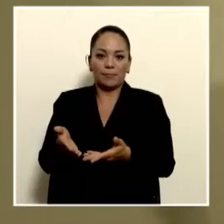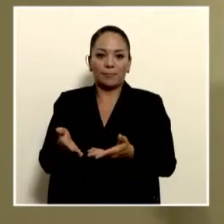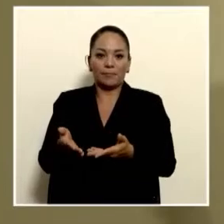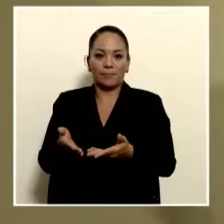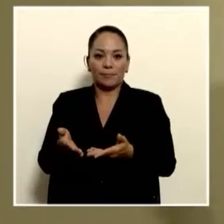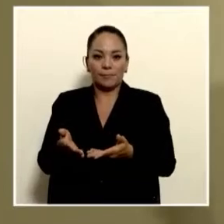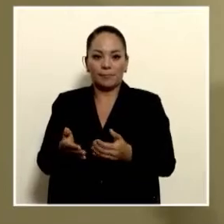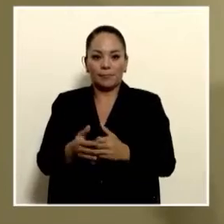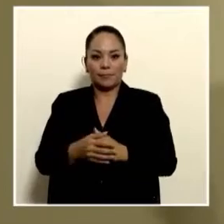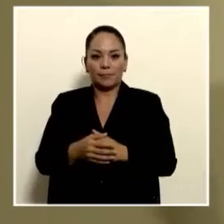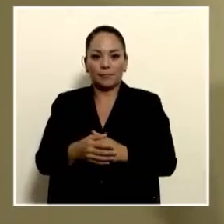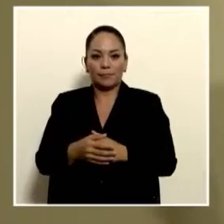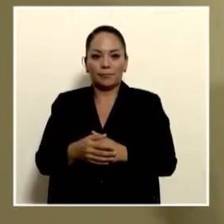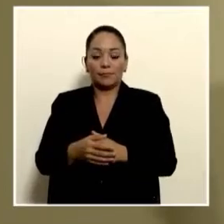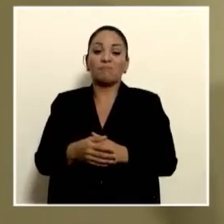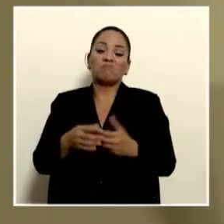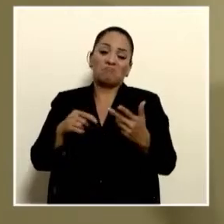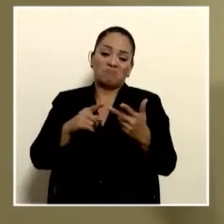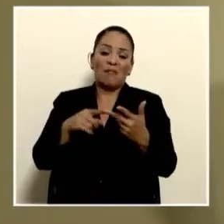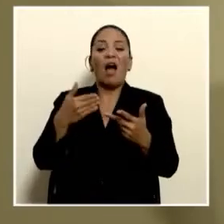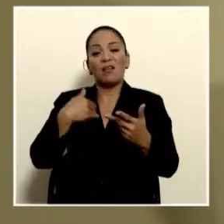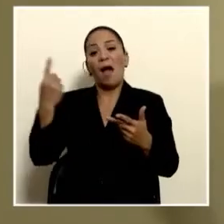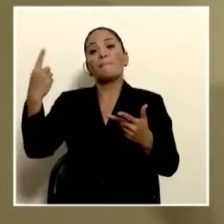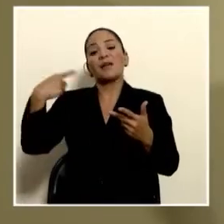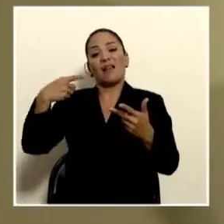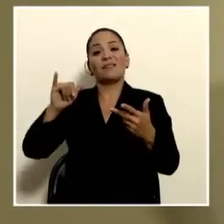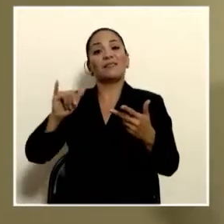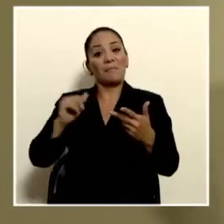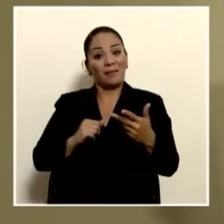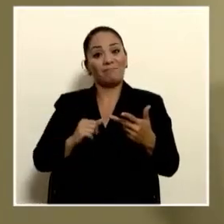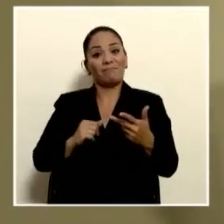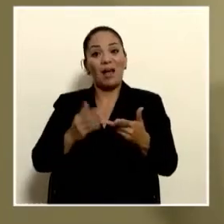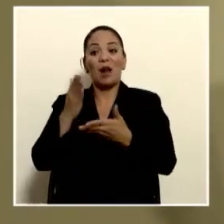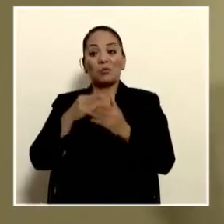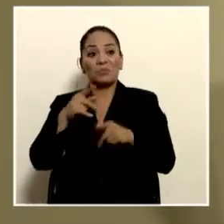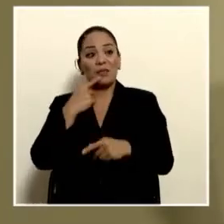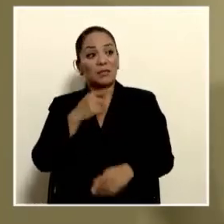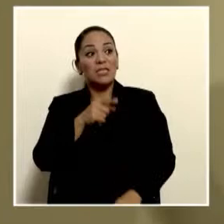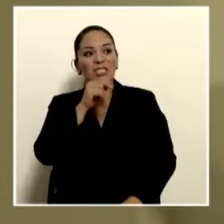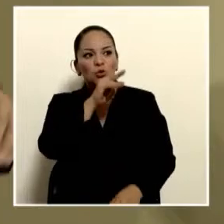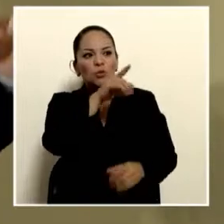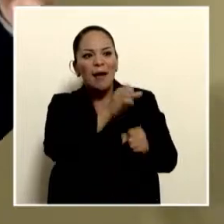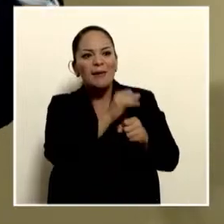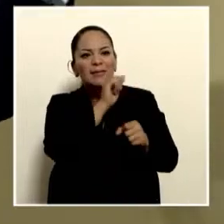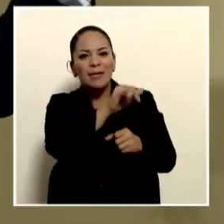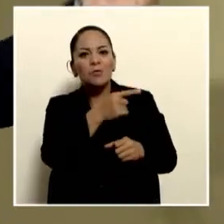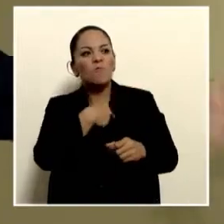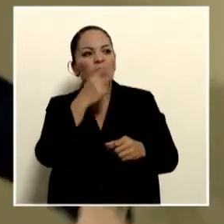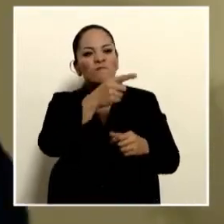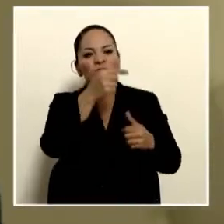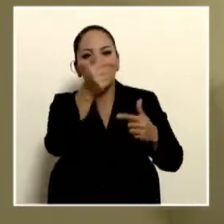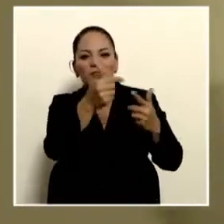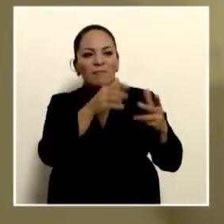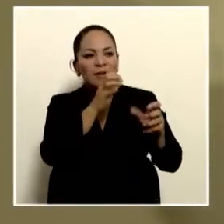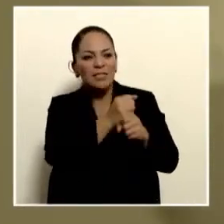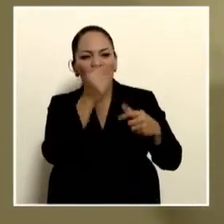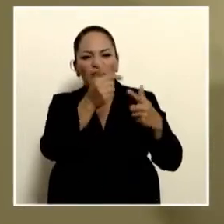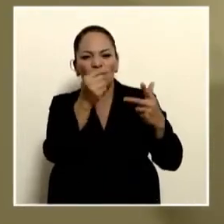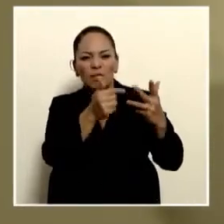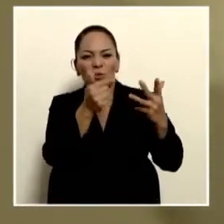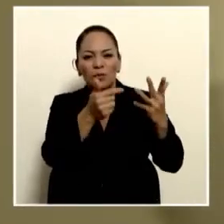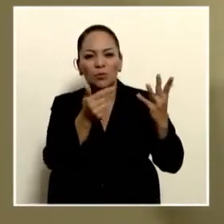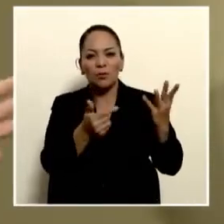Usted está, amenazas también. No, si usted hace eso, le va a caer tal ley y tal cosa y